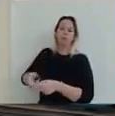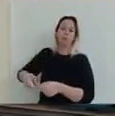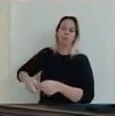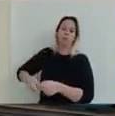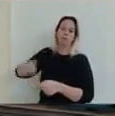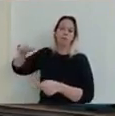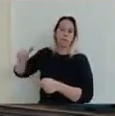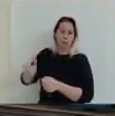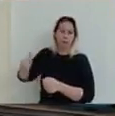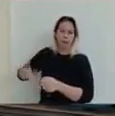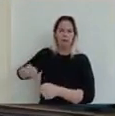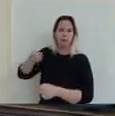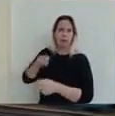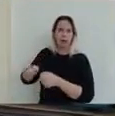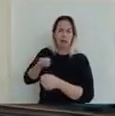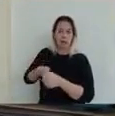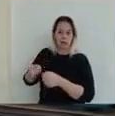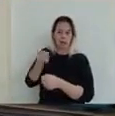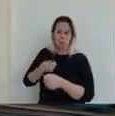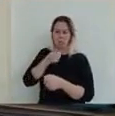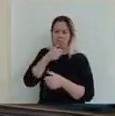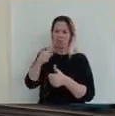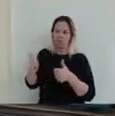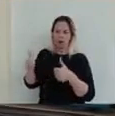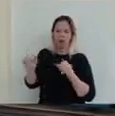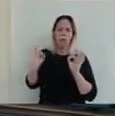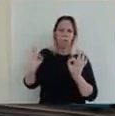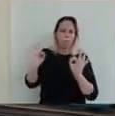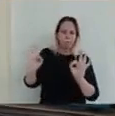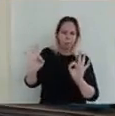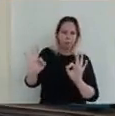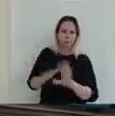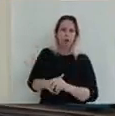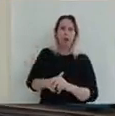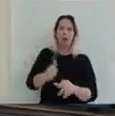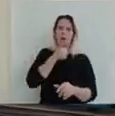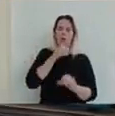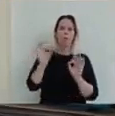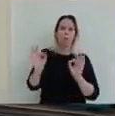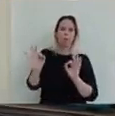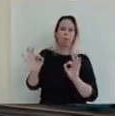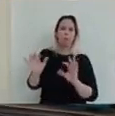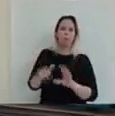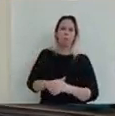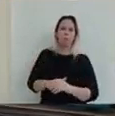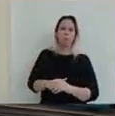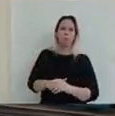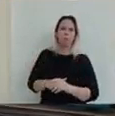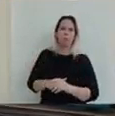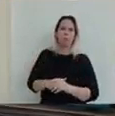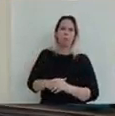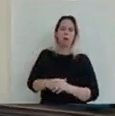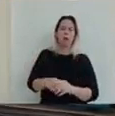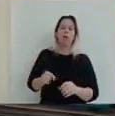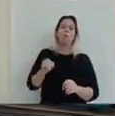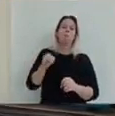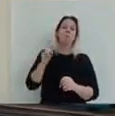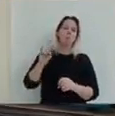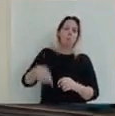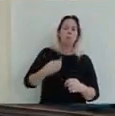allí la extracción que tienen, nos dan la tranquilidad de saber que aunque siga bajando el río,